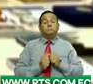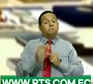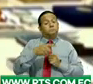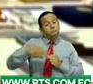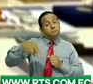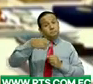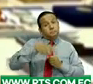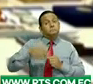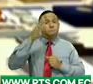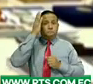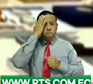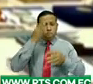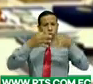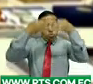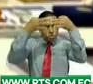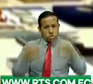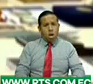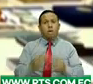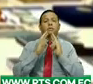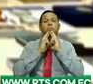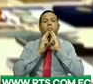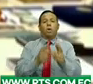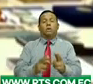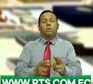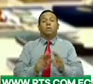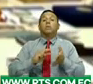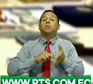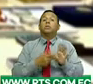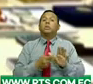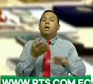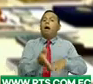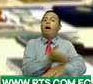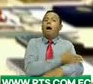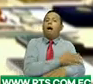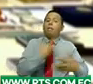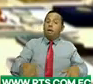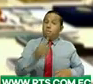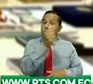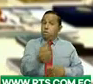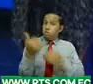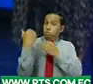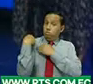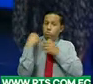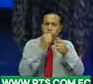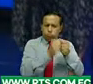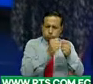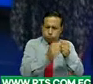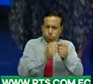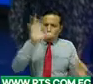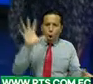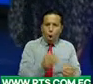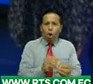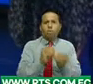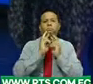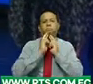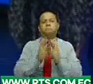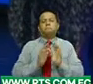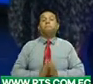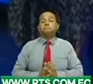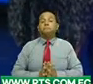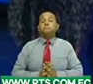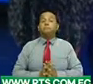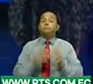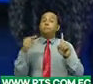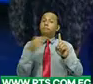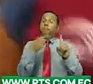resultados oficiales serán consecuencia del conteo del 100% de las actas. El candidato de Creo dijo que tiene la